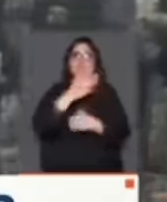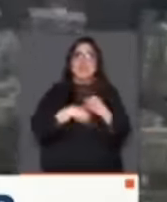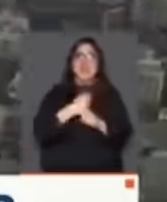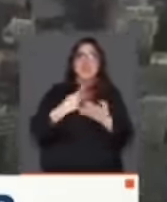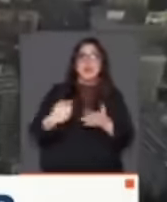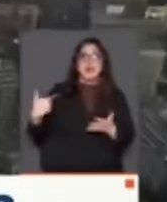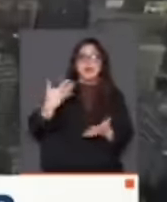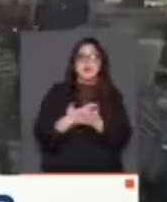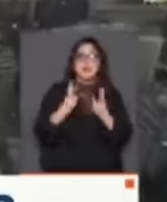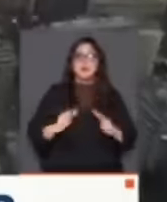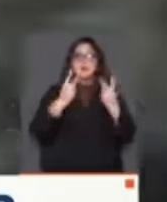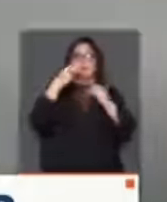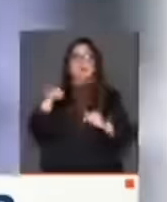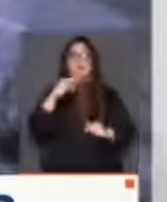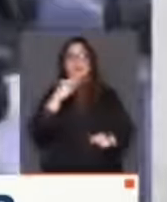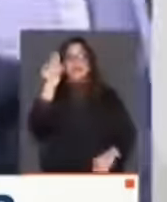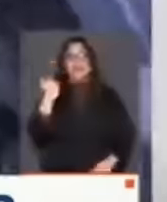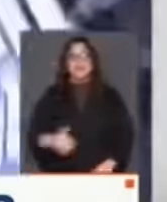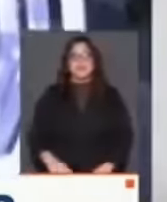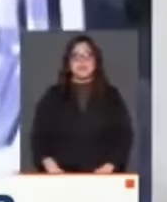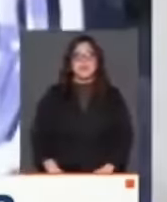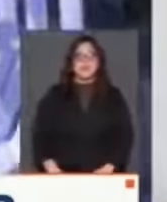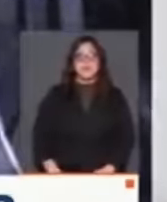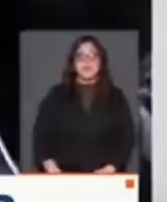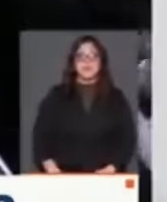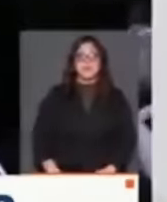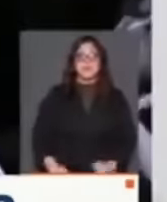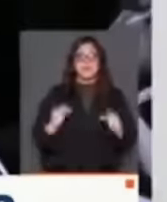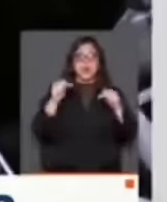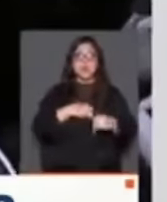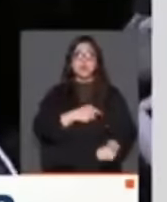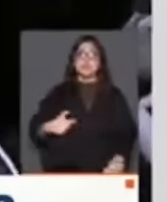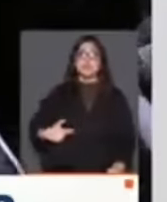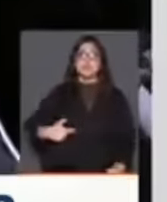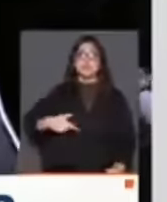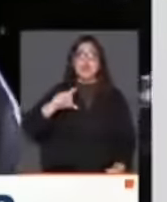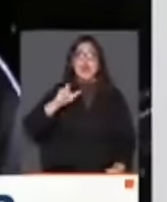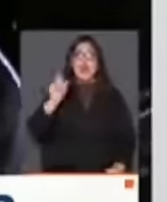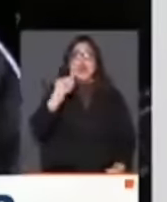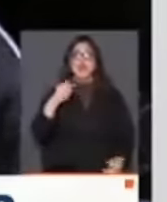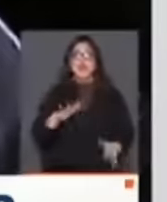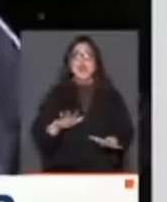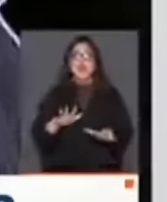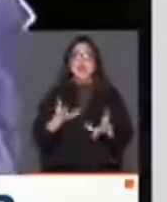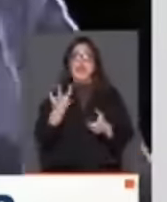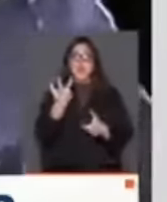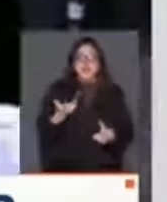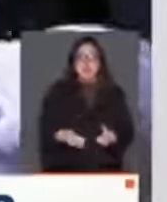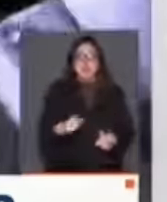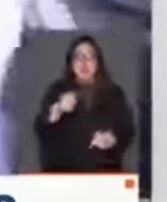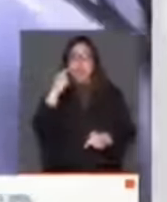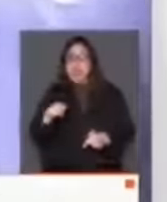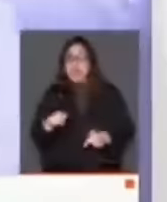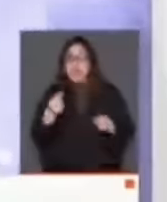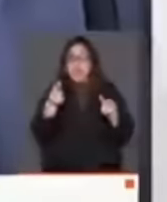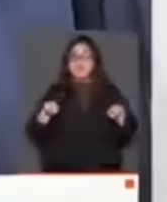Su construcción también lo fue. Hoy el presidente Ricardo Lagos puso la primera piedra. Esta es una inversión